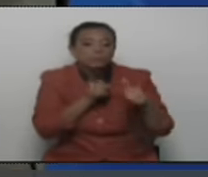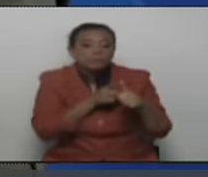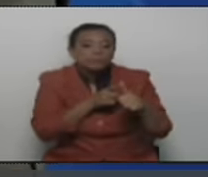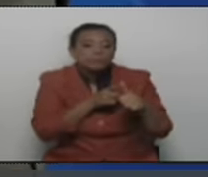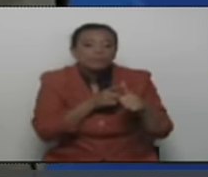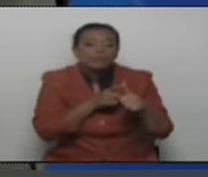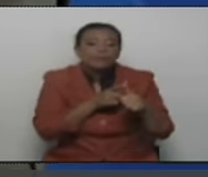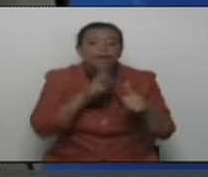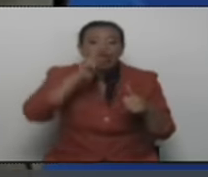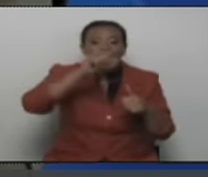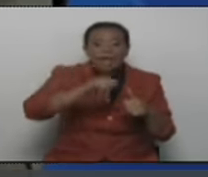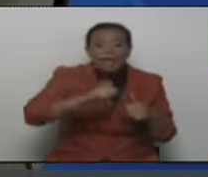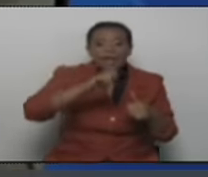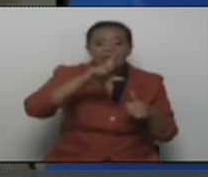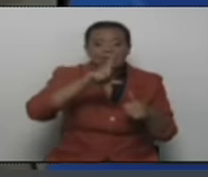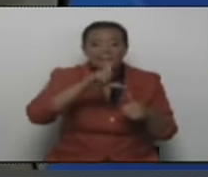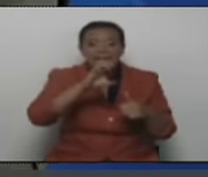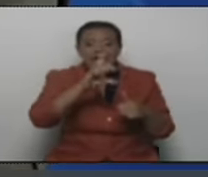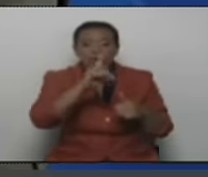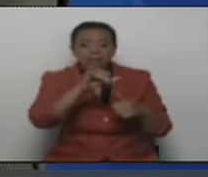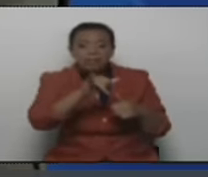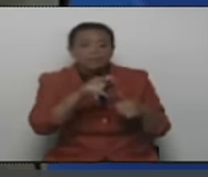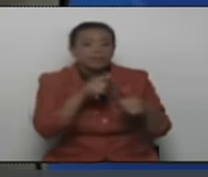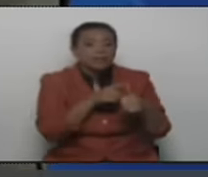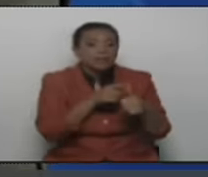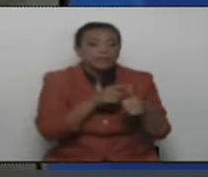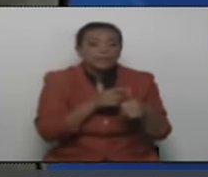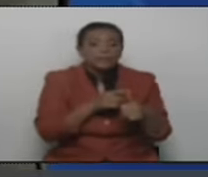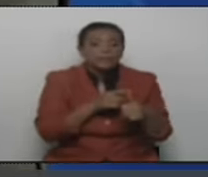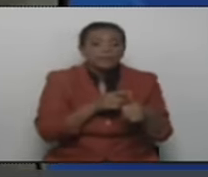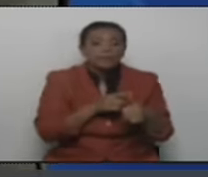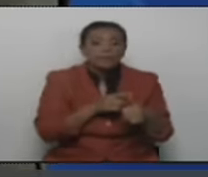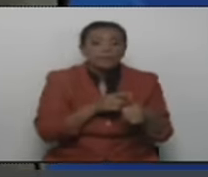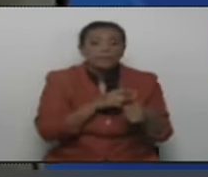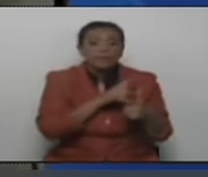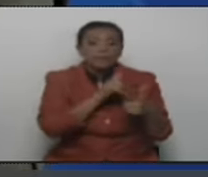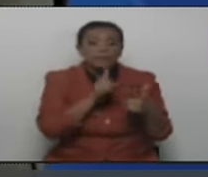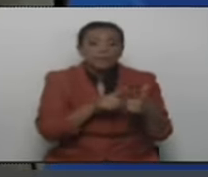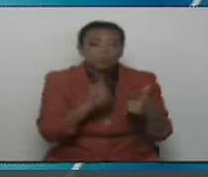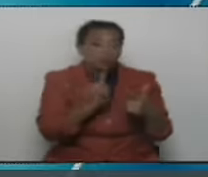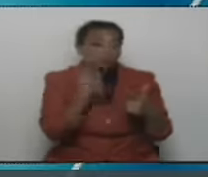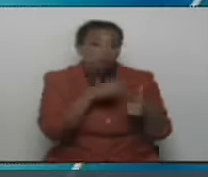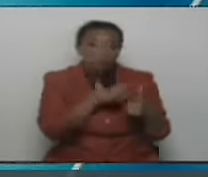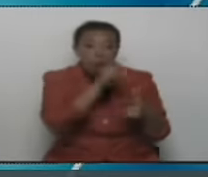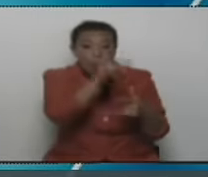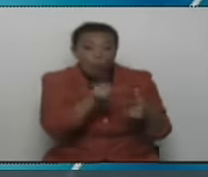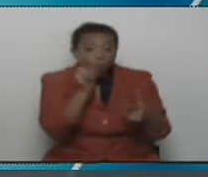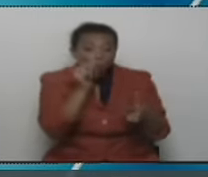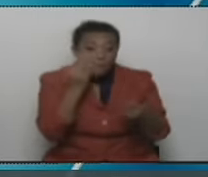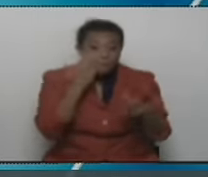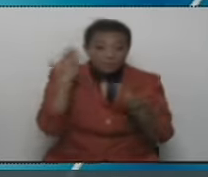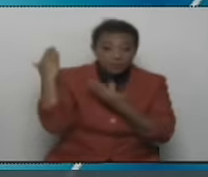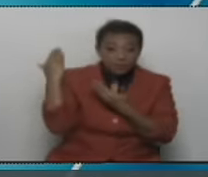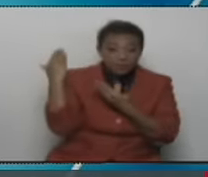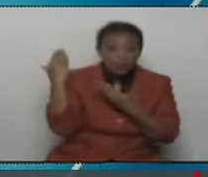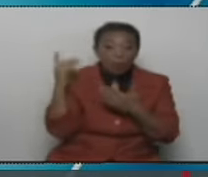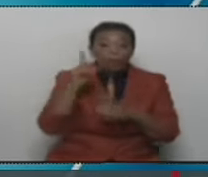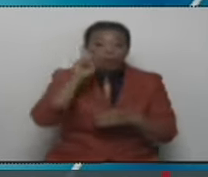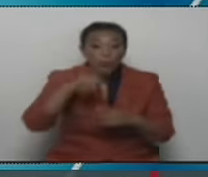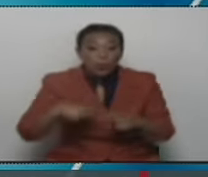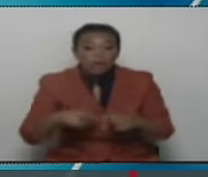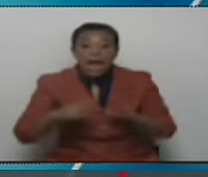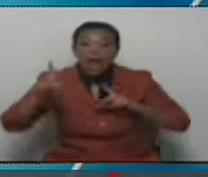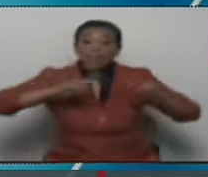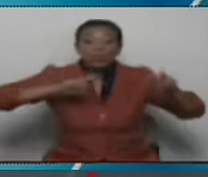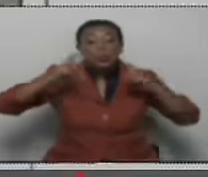Navy SEAL, como le dicen, Diosdado. Navy SEAL, no solamente a él, sino involucra a los